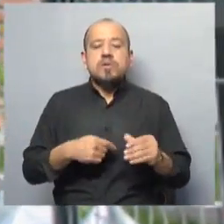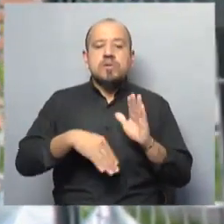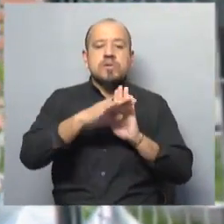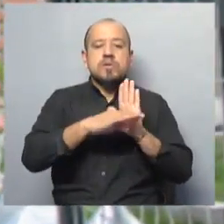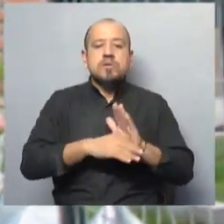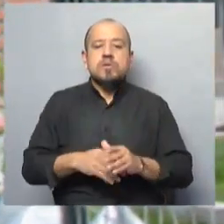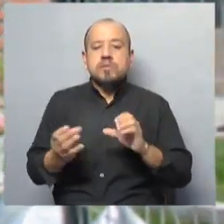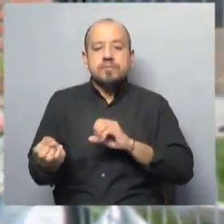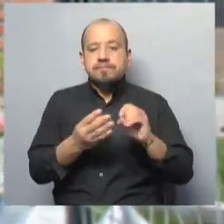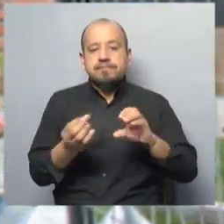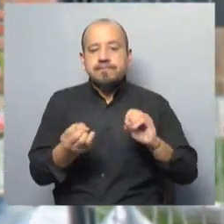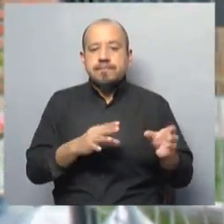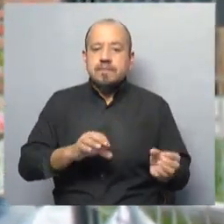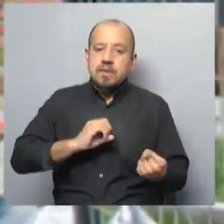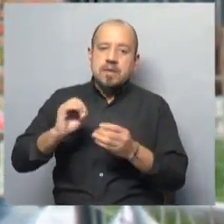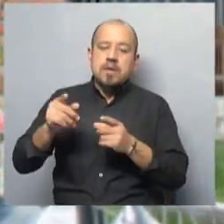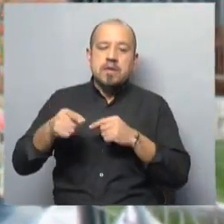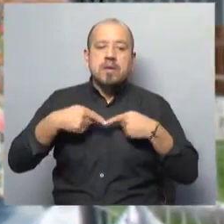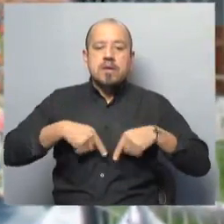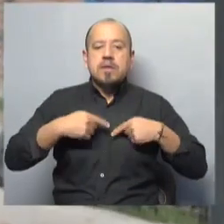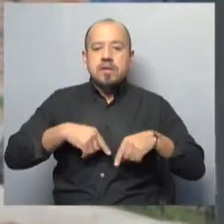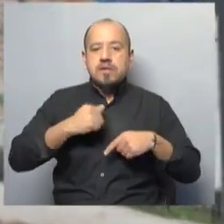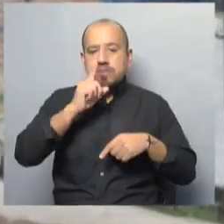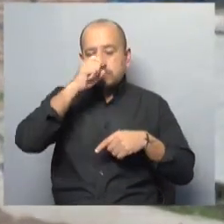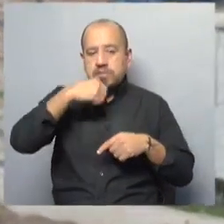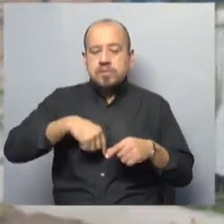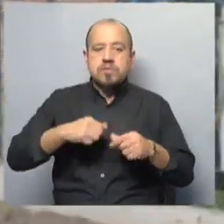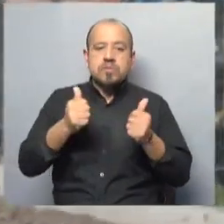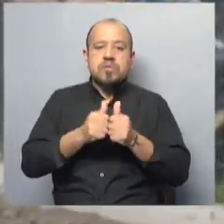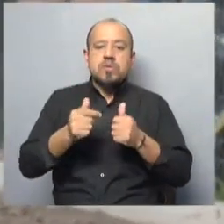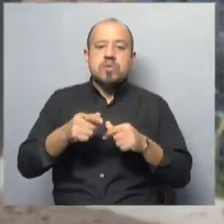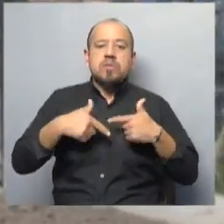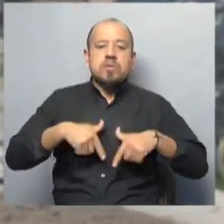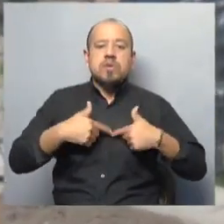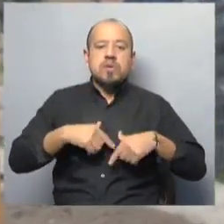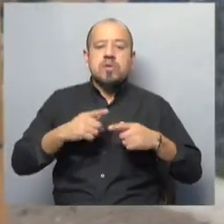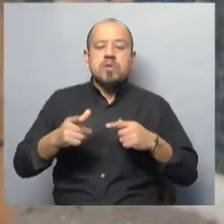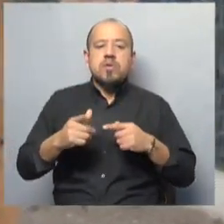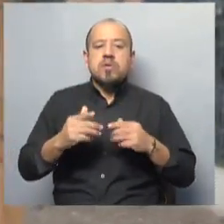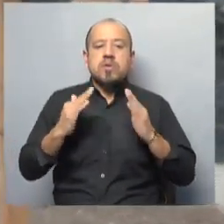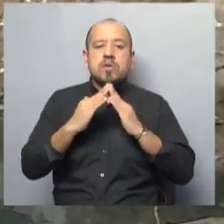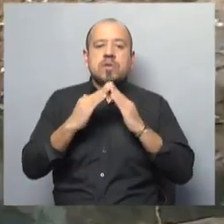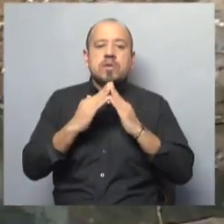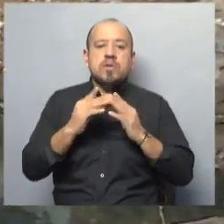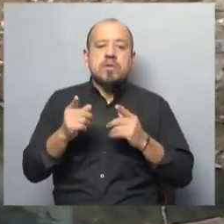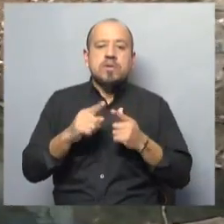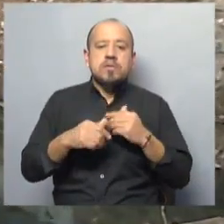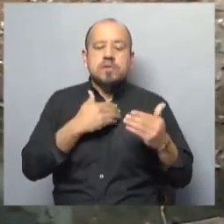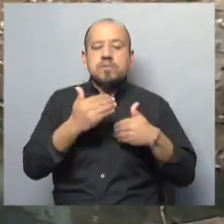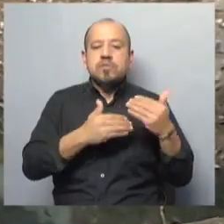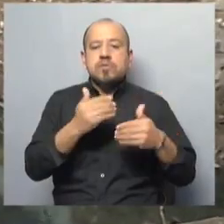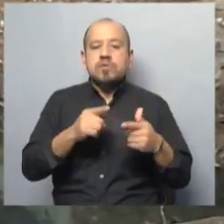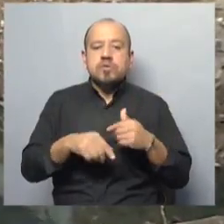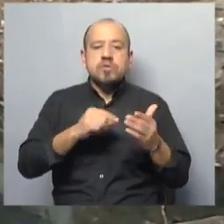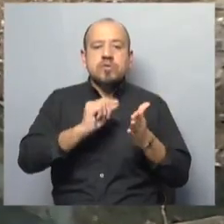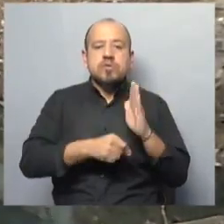de relocalización que lleva adelante la Intendencia de Montevideo junto con el Ministerio de Vivienda y Ordenamiento Territorial. El proceso comenzó con la